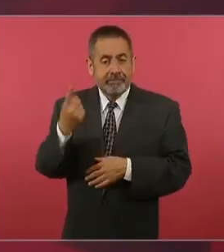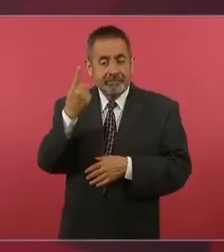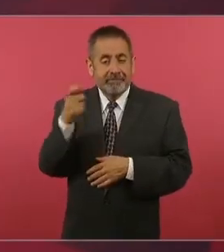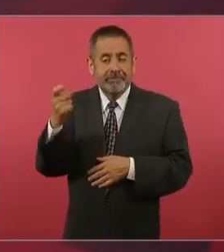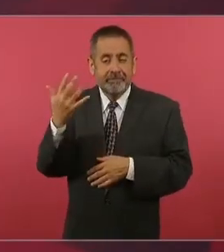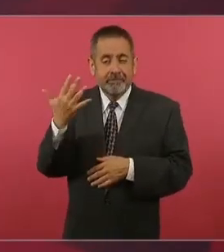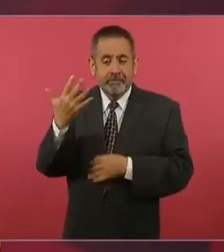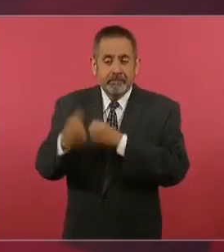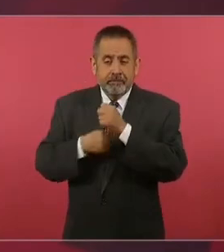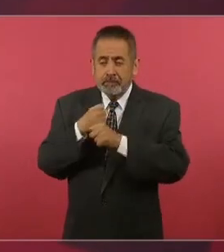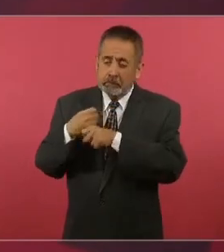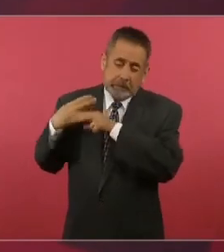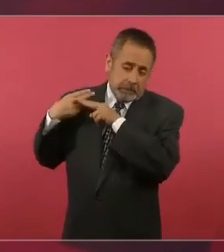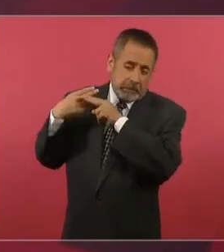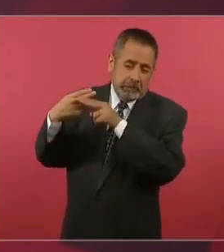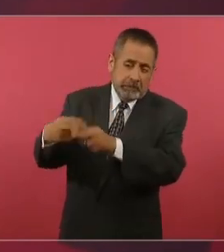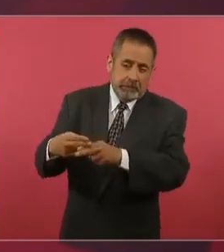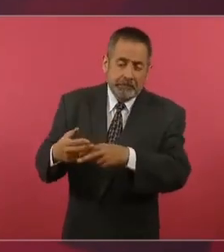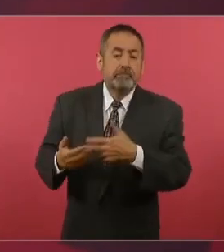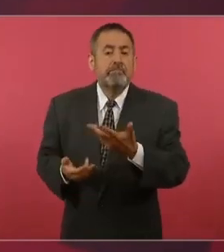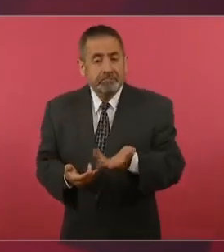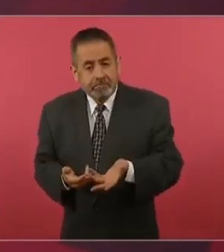150 años. Y a partir de entonces,